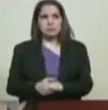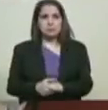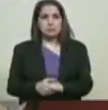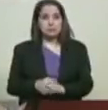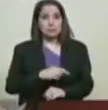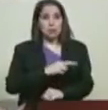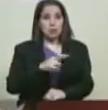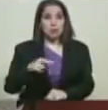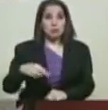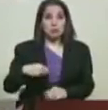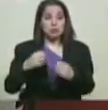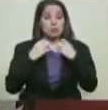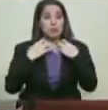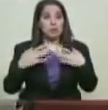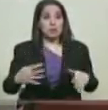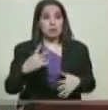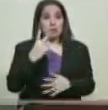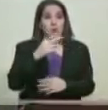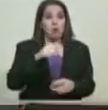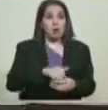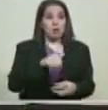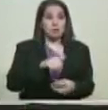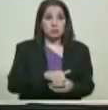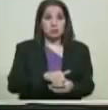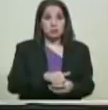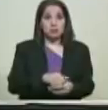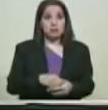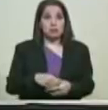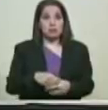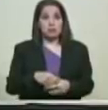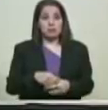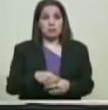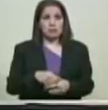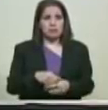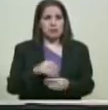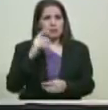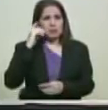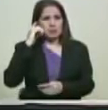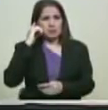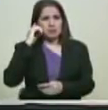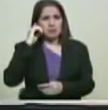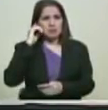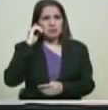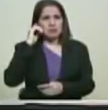Nosotros perdimos dos elecciones en buena lid y las reconocimos.